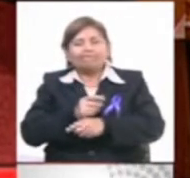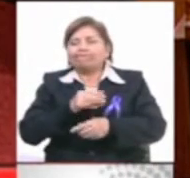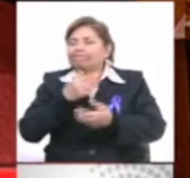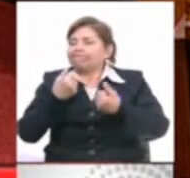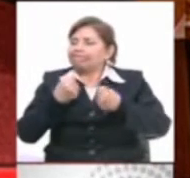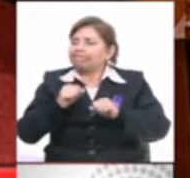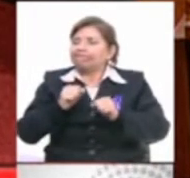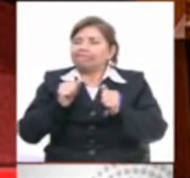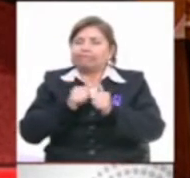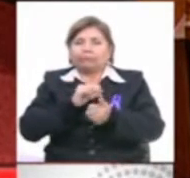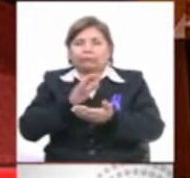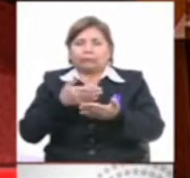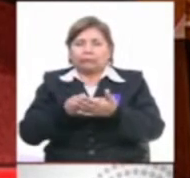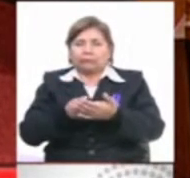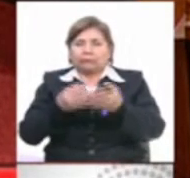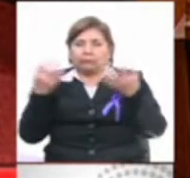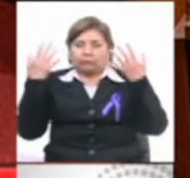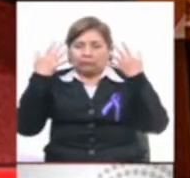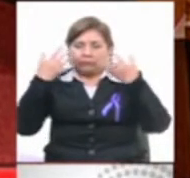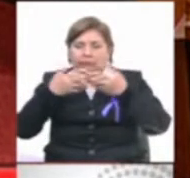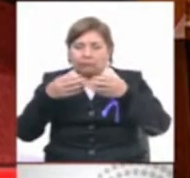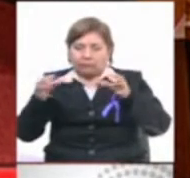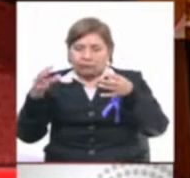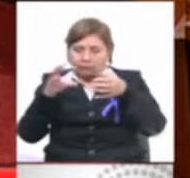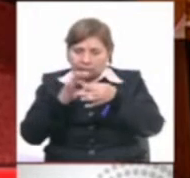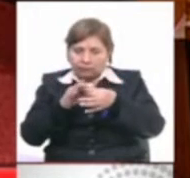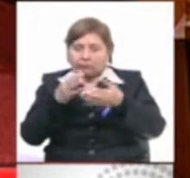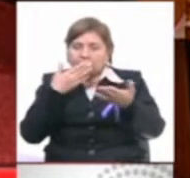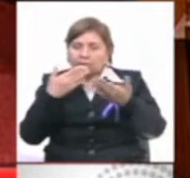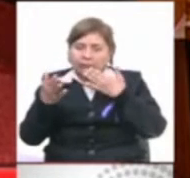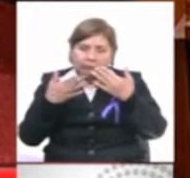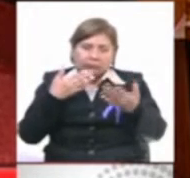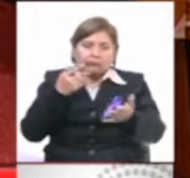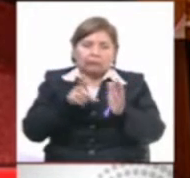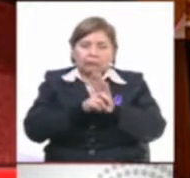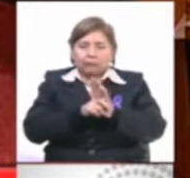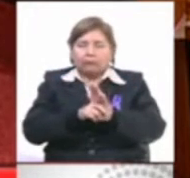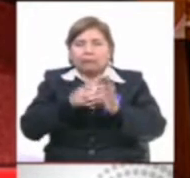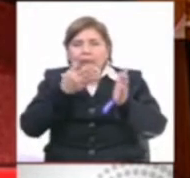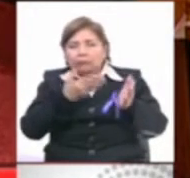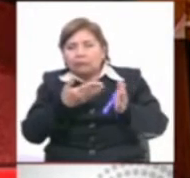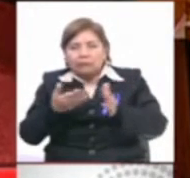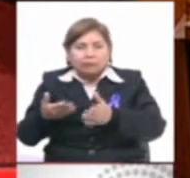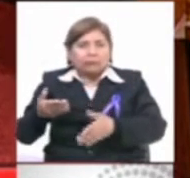los esfuerzos por coordinar y concertar las leyes y las